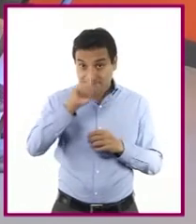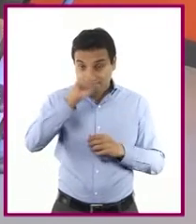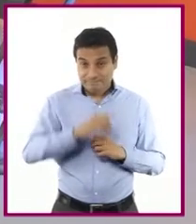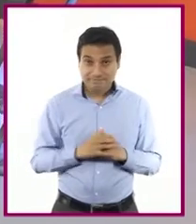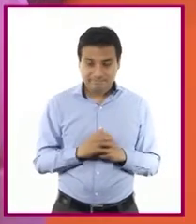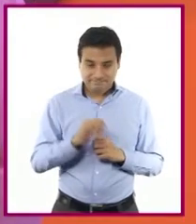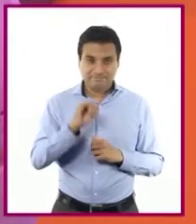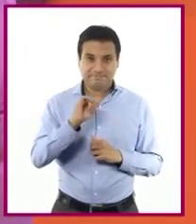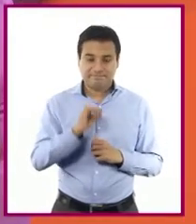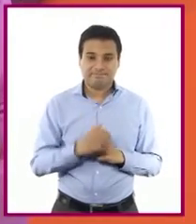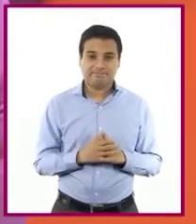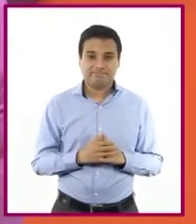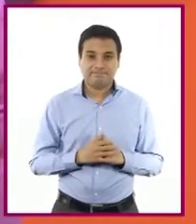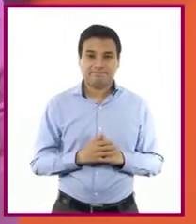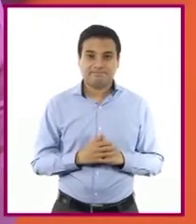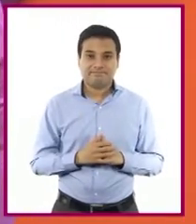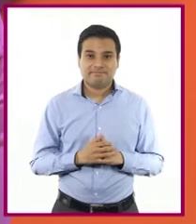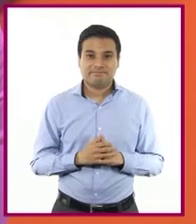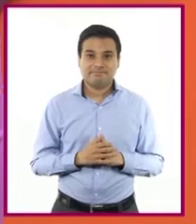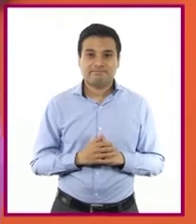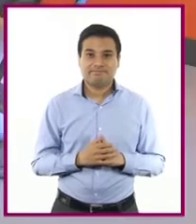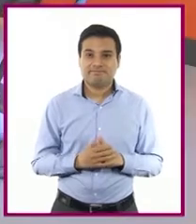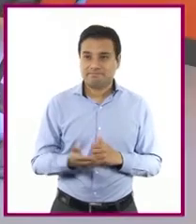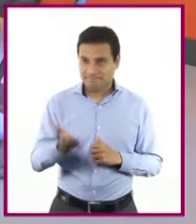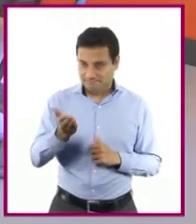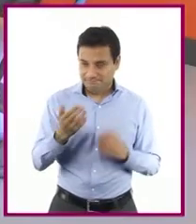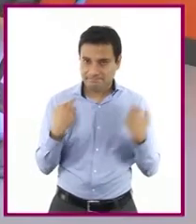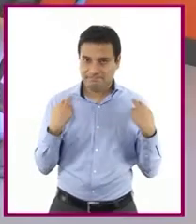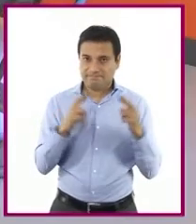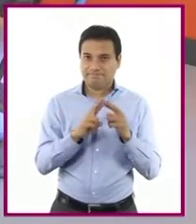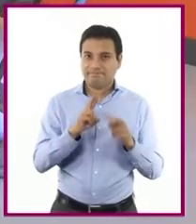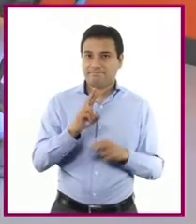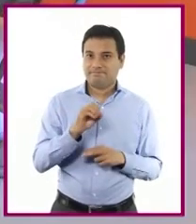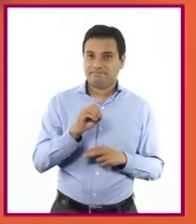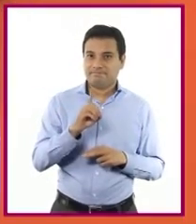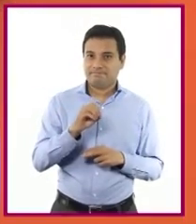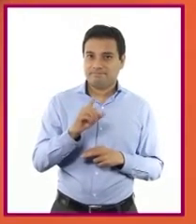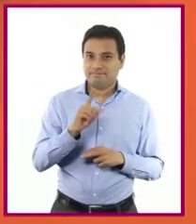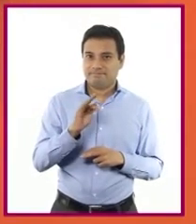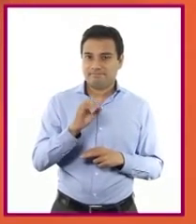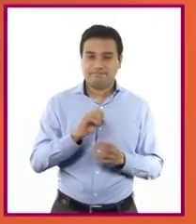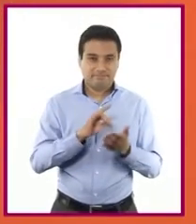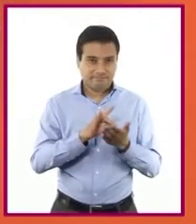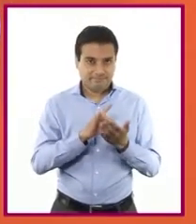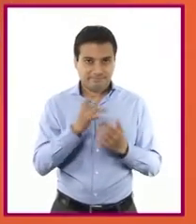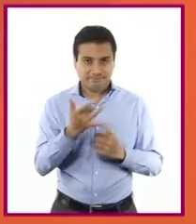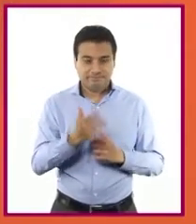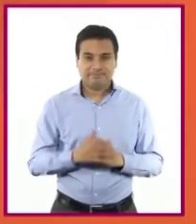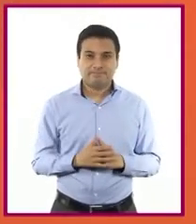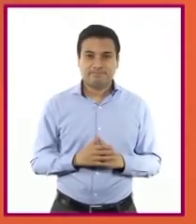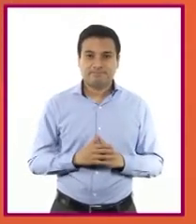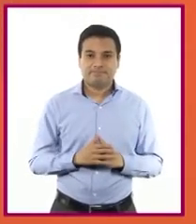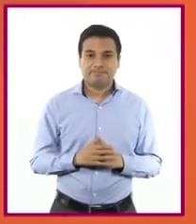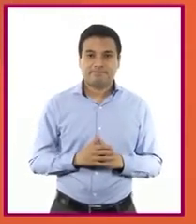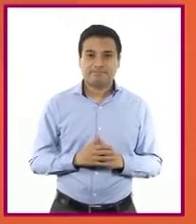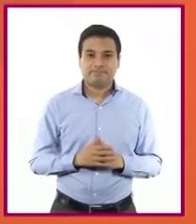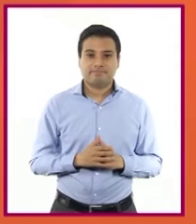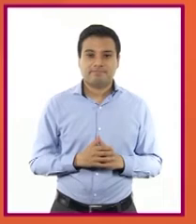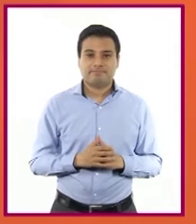Sí. De acuerdo. Usted primero, maestro Rodolfo. Gracias, Daniel. Diego